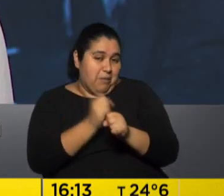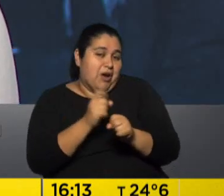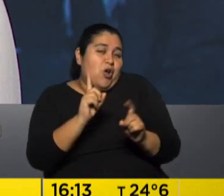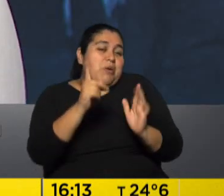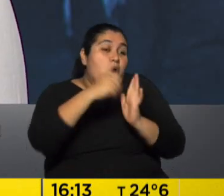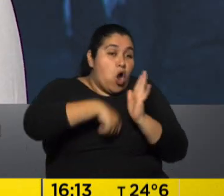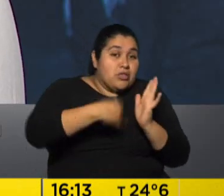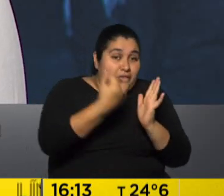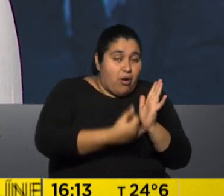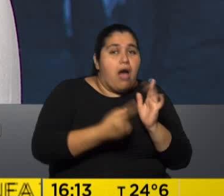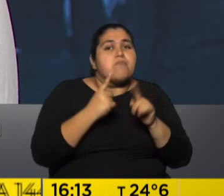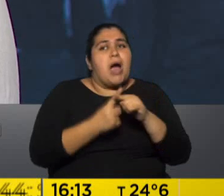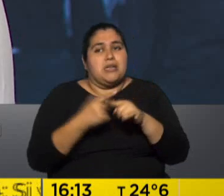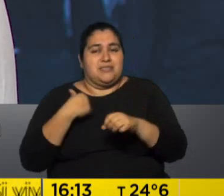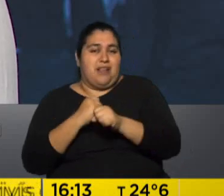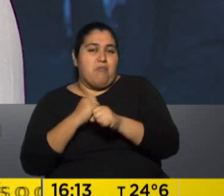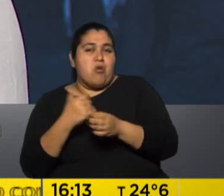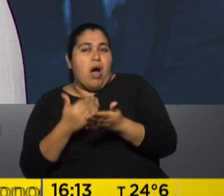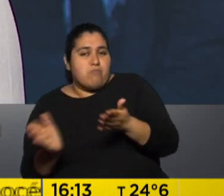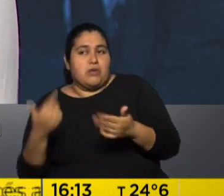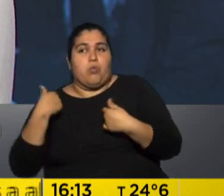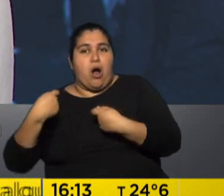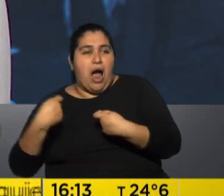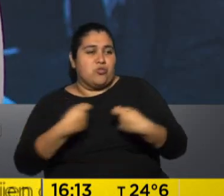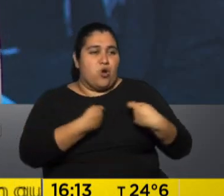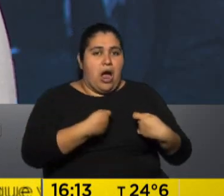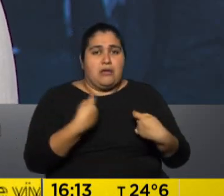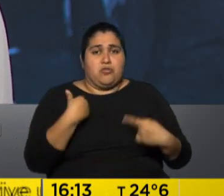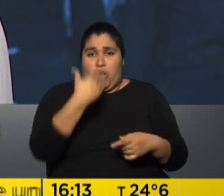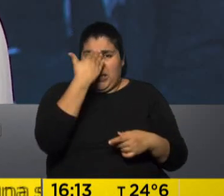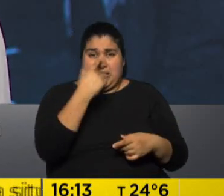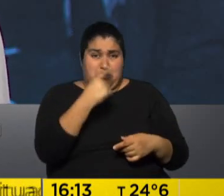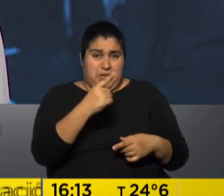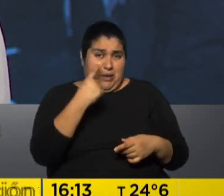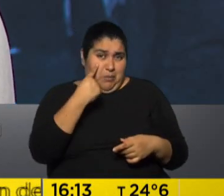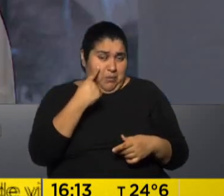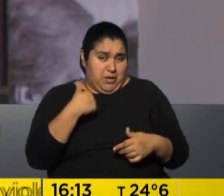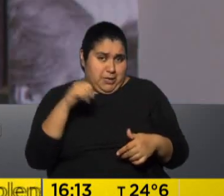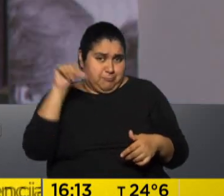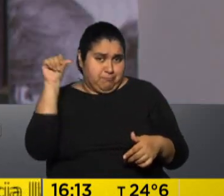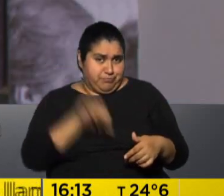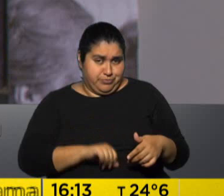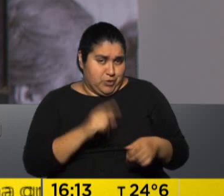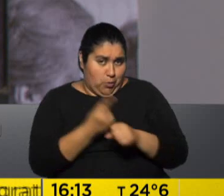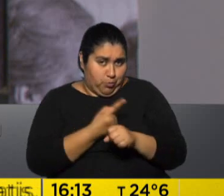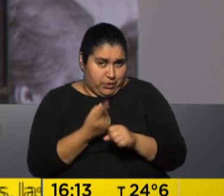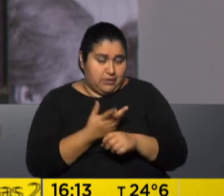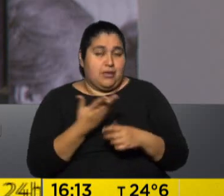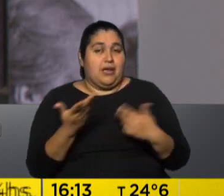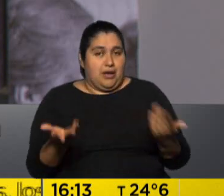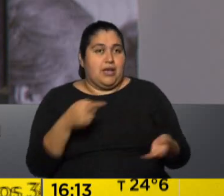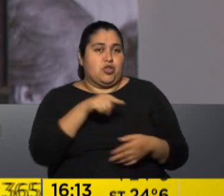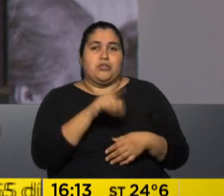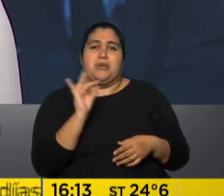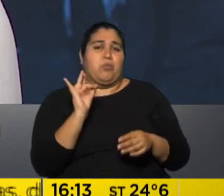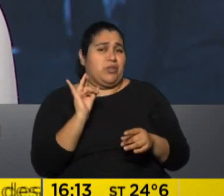porque uno a veces tiene un nivel de vida o tenés gastos que, obvio, con 15.000 pesos creo que nadie puede vivir hoy, o sería muy